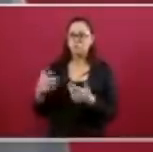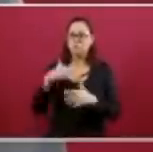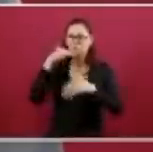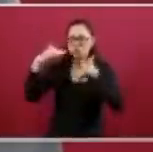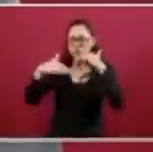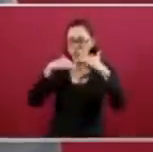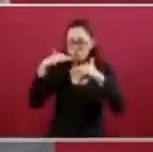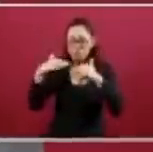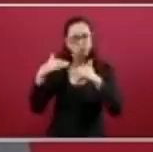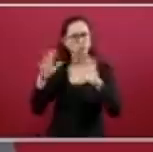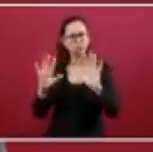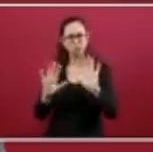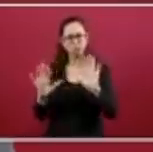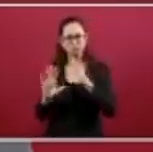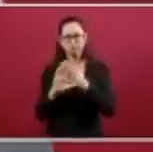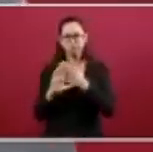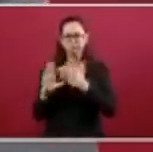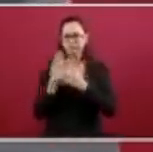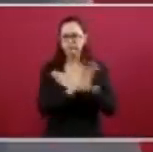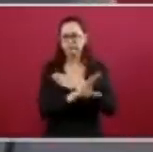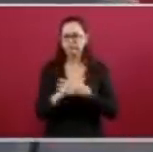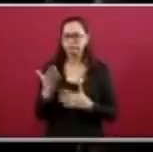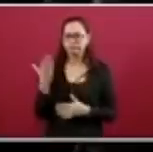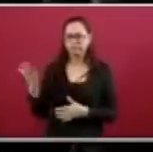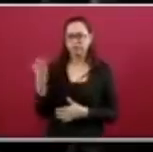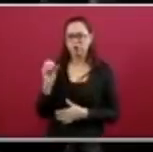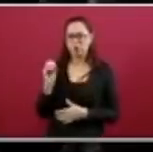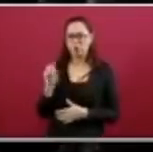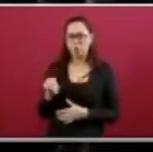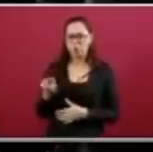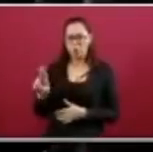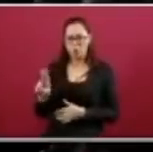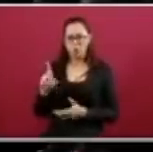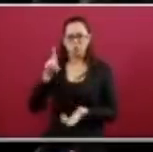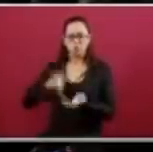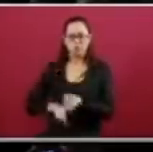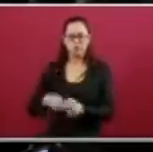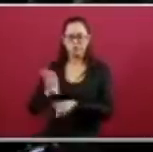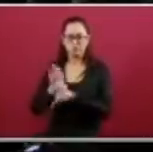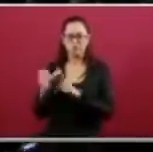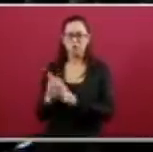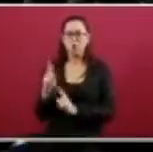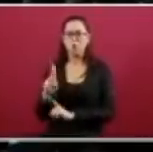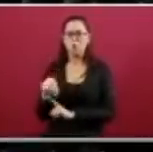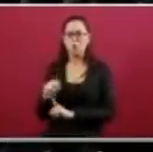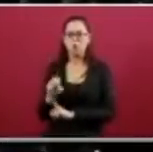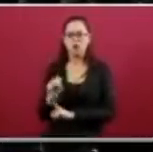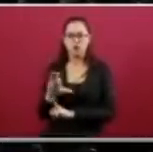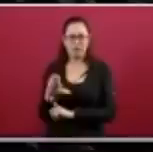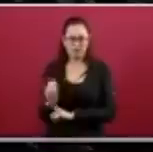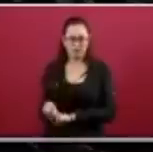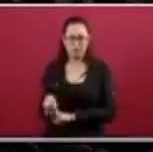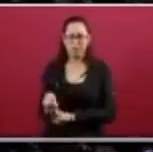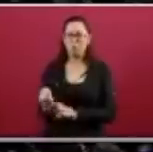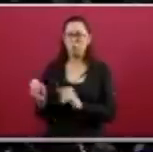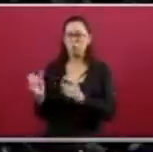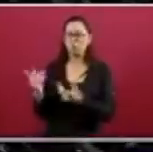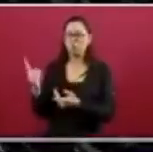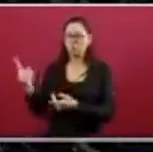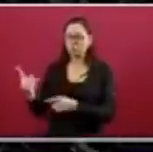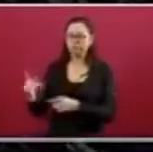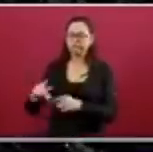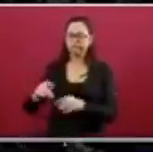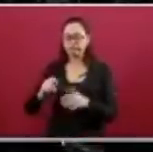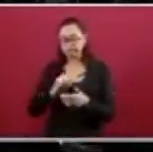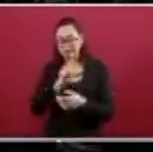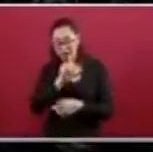Vamos a pedir a la ONU, de manera particular a la UNESCO, para que certifique sobre la calidad